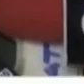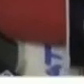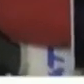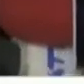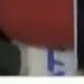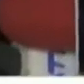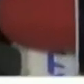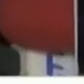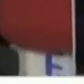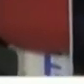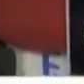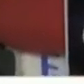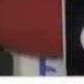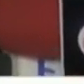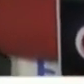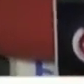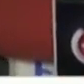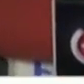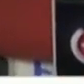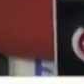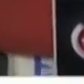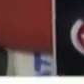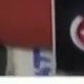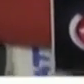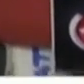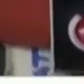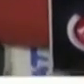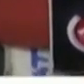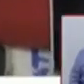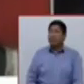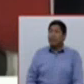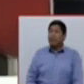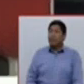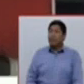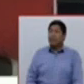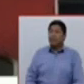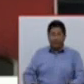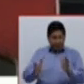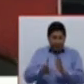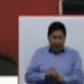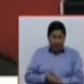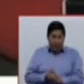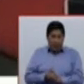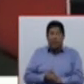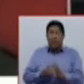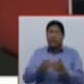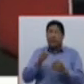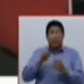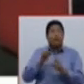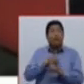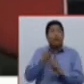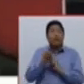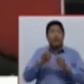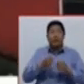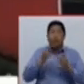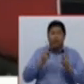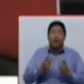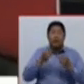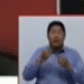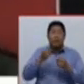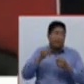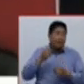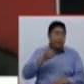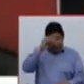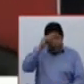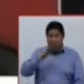tiene garantizado el 100% de los medicamentos y de los insumos. En ese sentido, el paciente ha pasado al